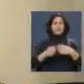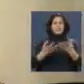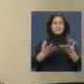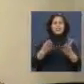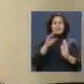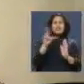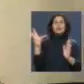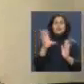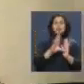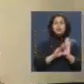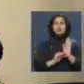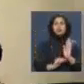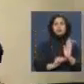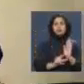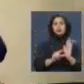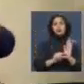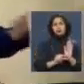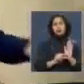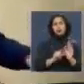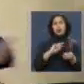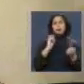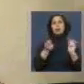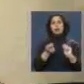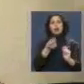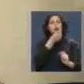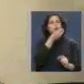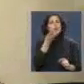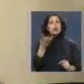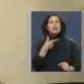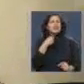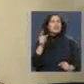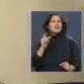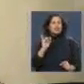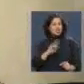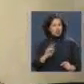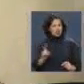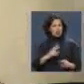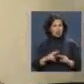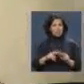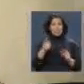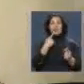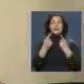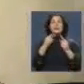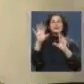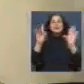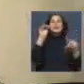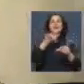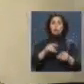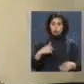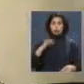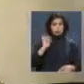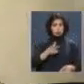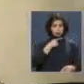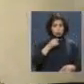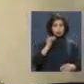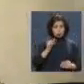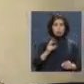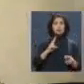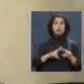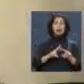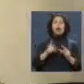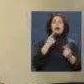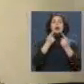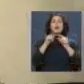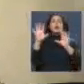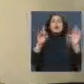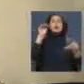cambiar el quórum. Entonces, ¿qué queremos? ¿Queremos que no se hagan plebiscitos? Yo sí quiero que se hagan plebiscitos vinculantes, para